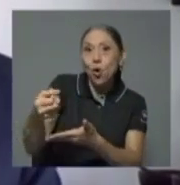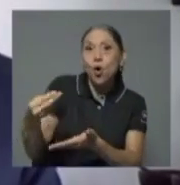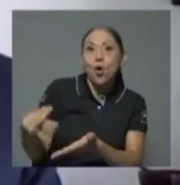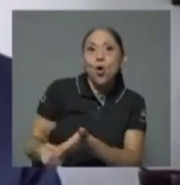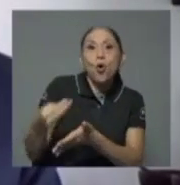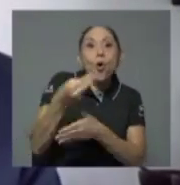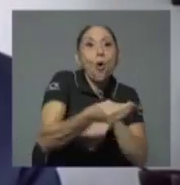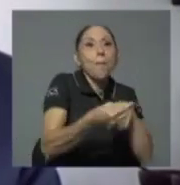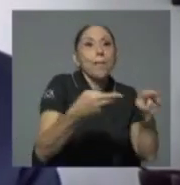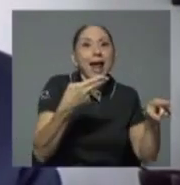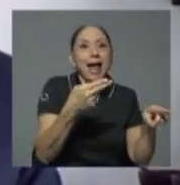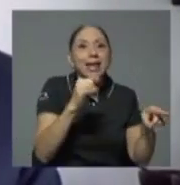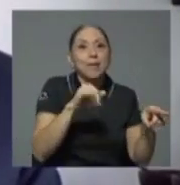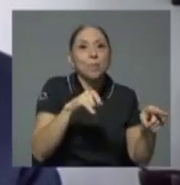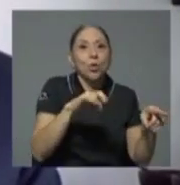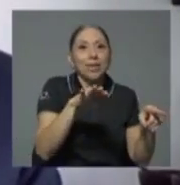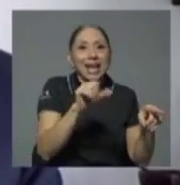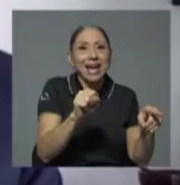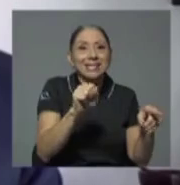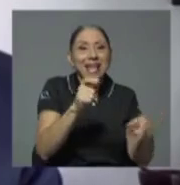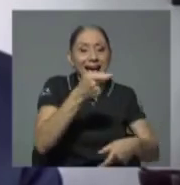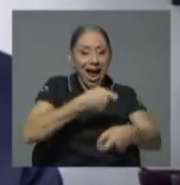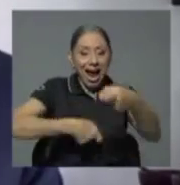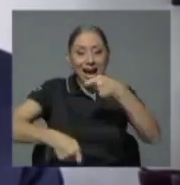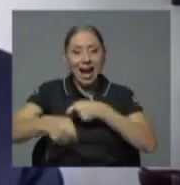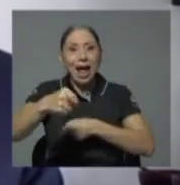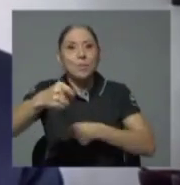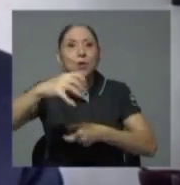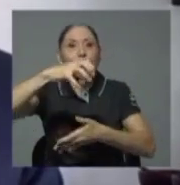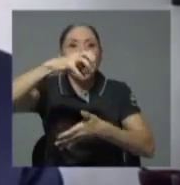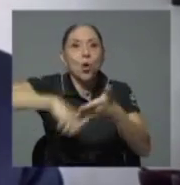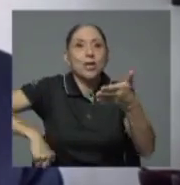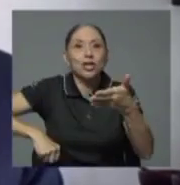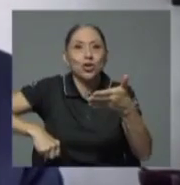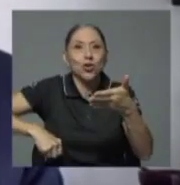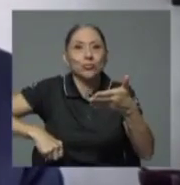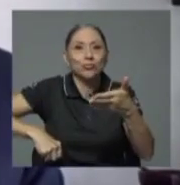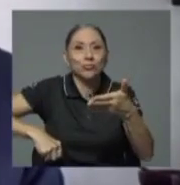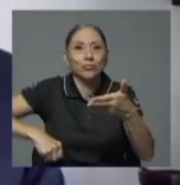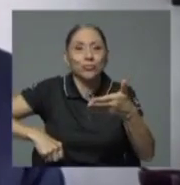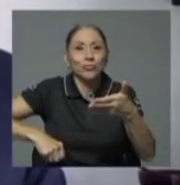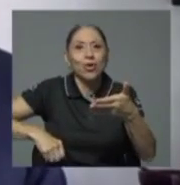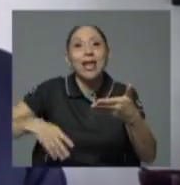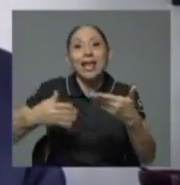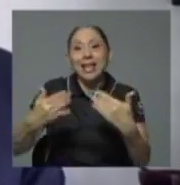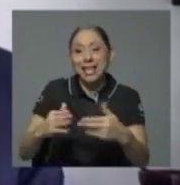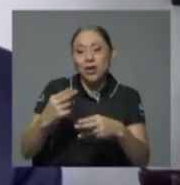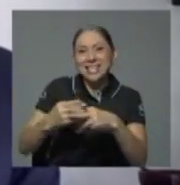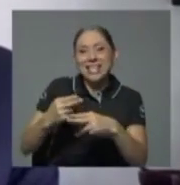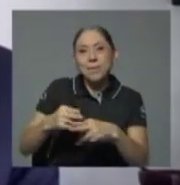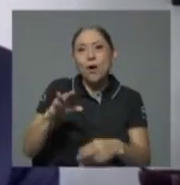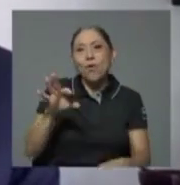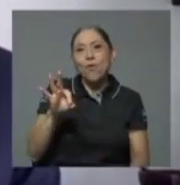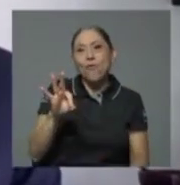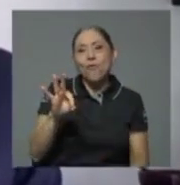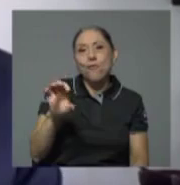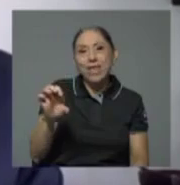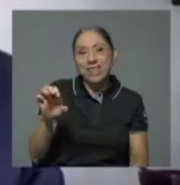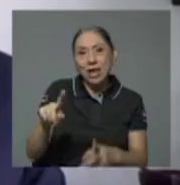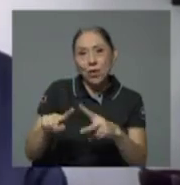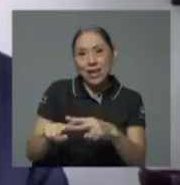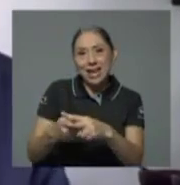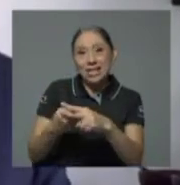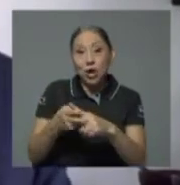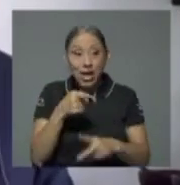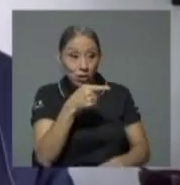una comisión, lo que se llama técnicamente un fee de originación. Y las hipotecas se trasladan entonces, ya